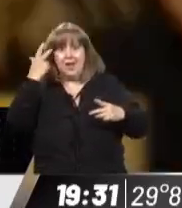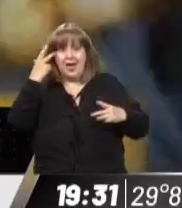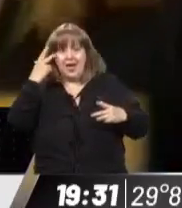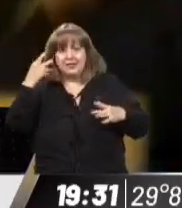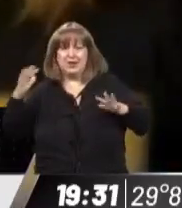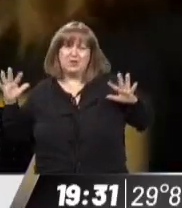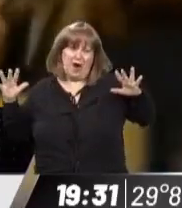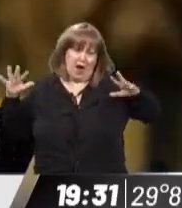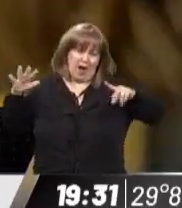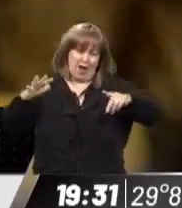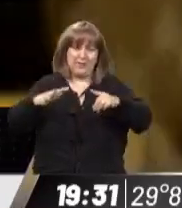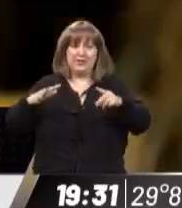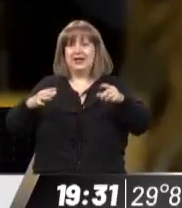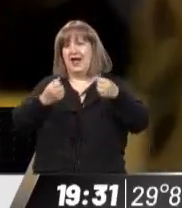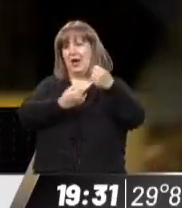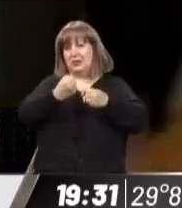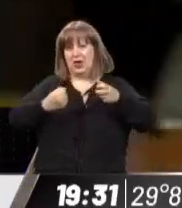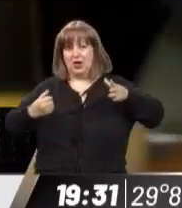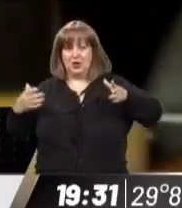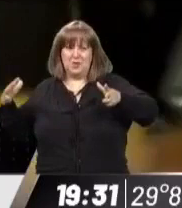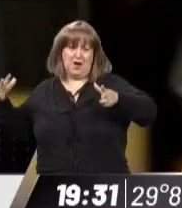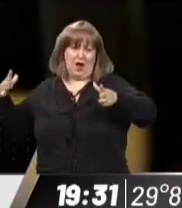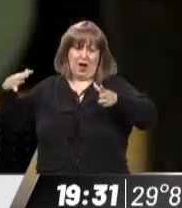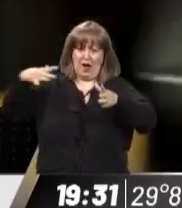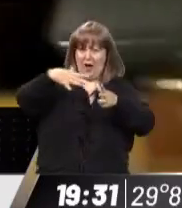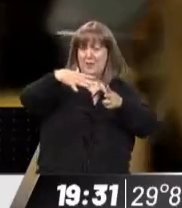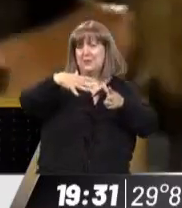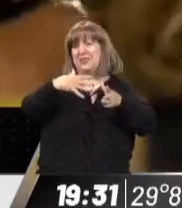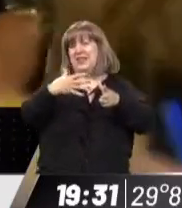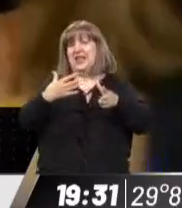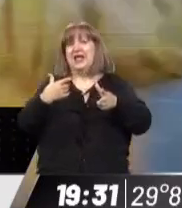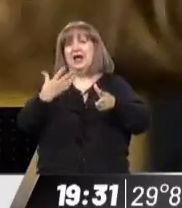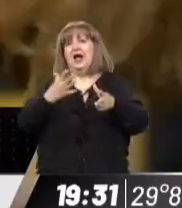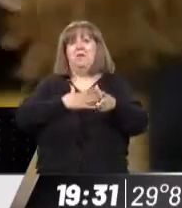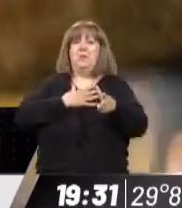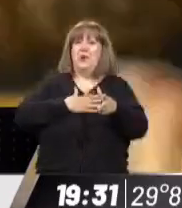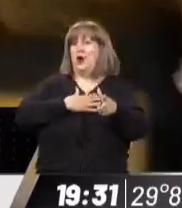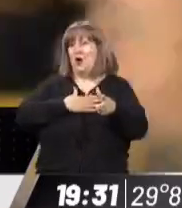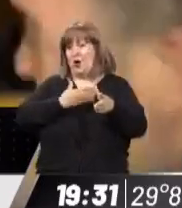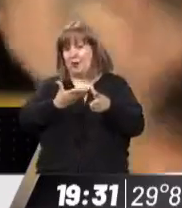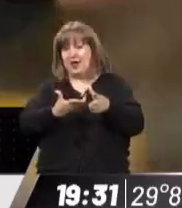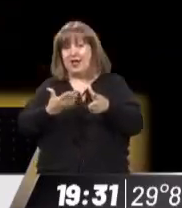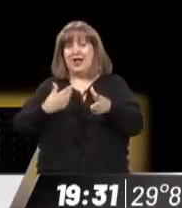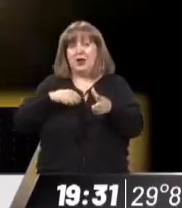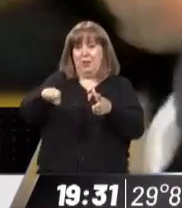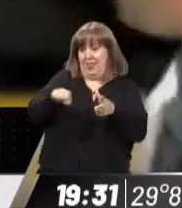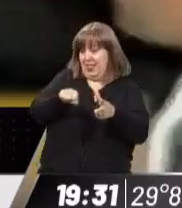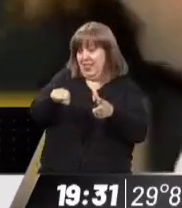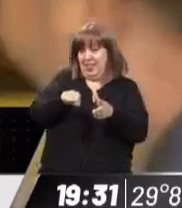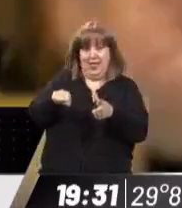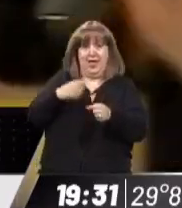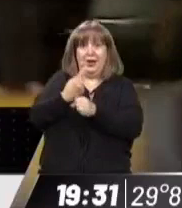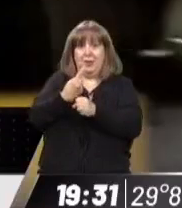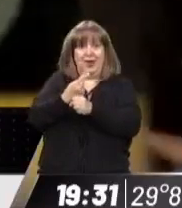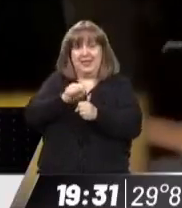se especial, abalanzaron todos sobre inmediatamente, también los medios de comunicación, pobre Messi, no, porque no podía avanzar. Hoy lo hablábamos al